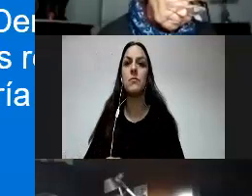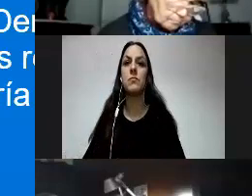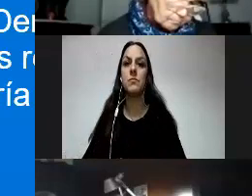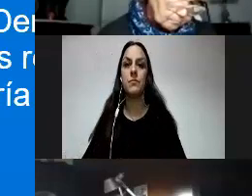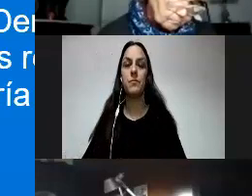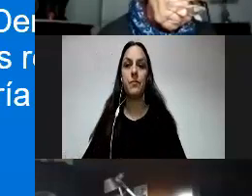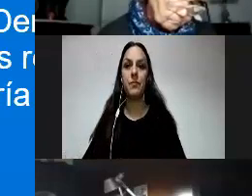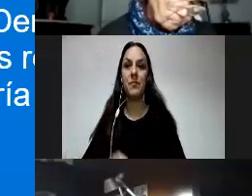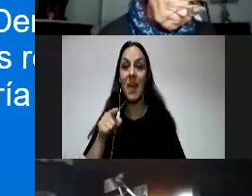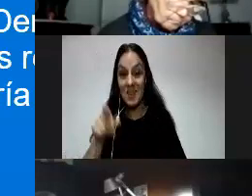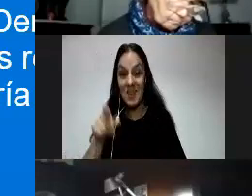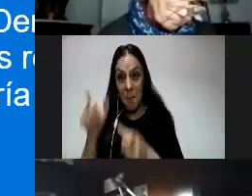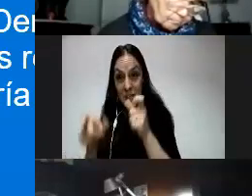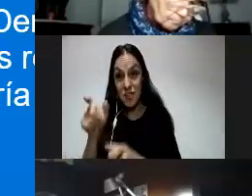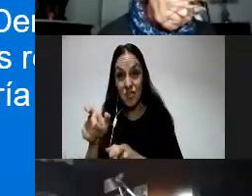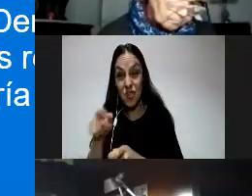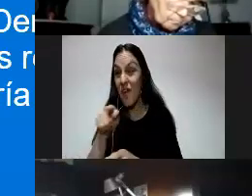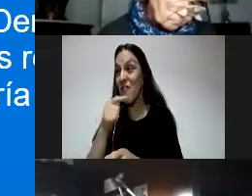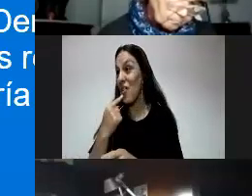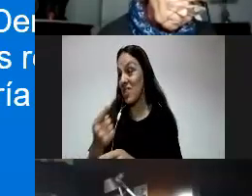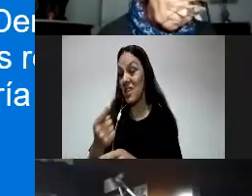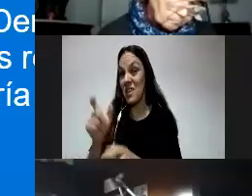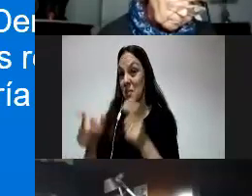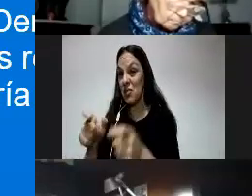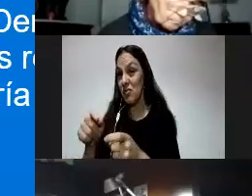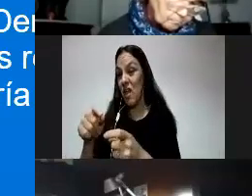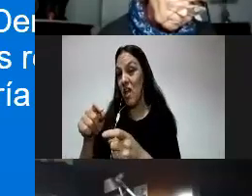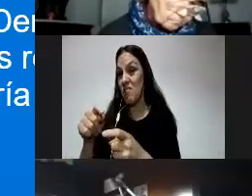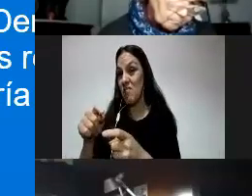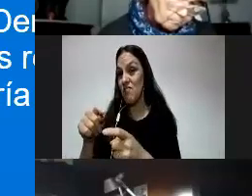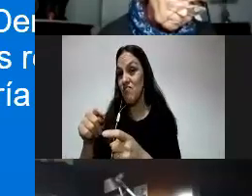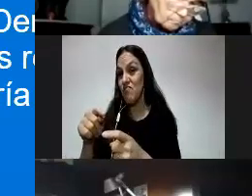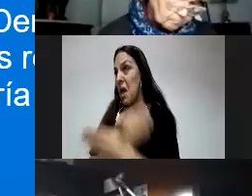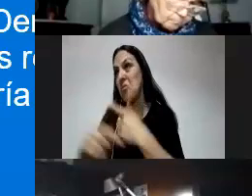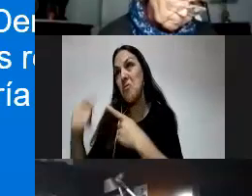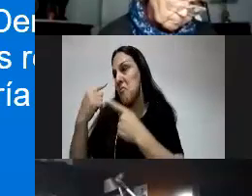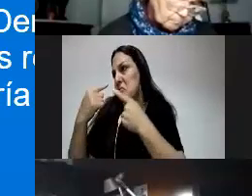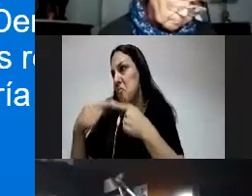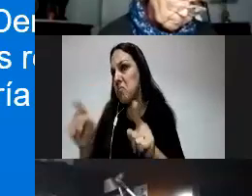Esas personas que él manifestaba que tienen otro tipo de patología, que no es solamente